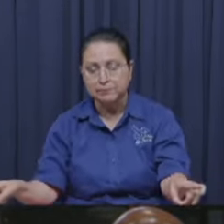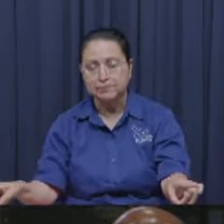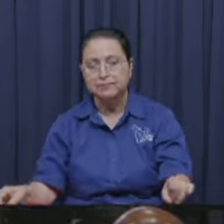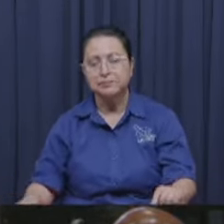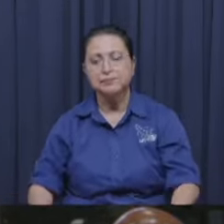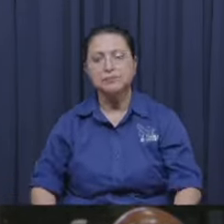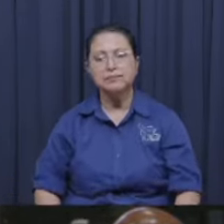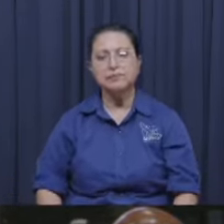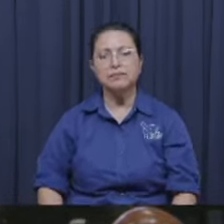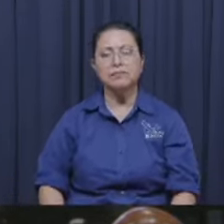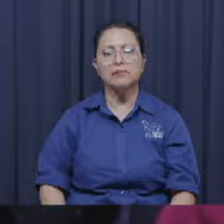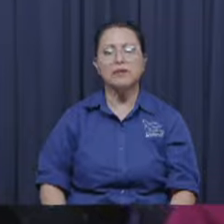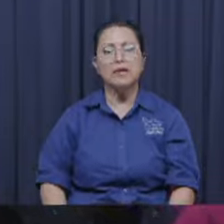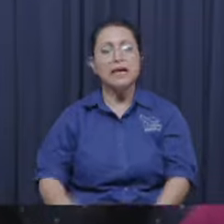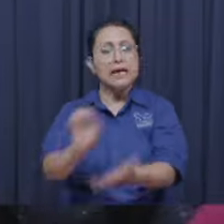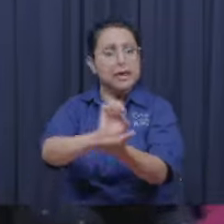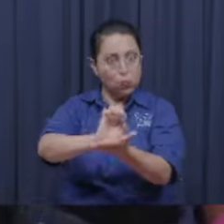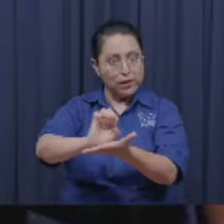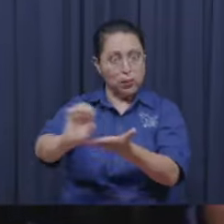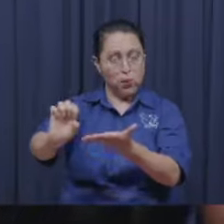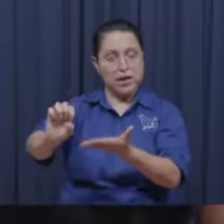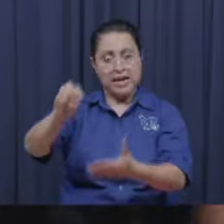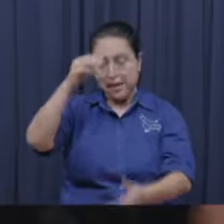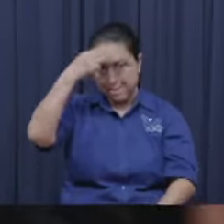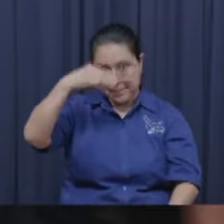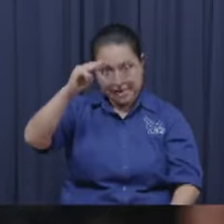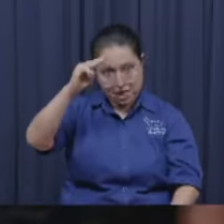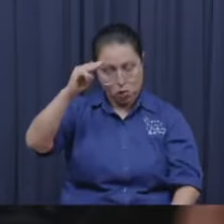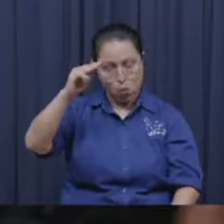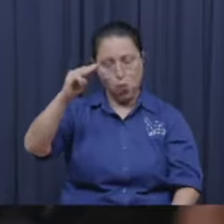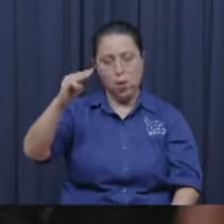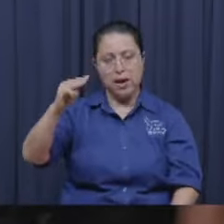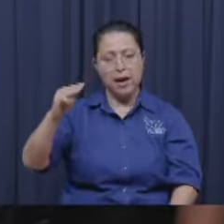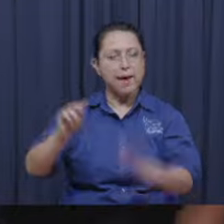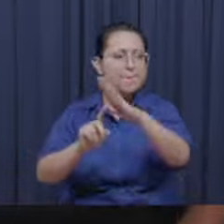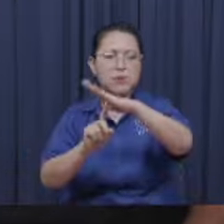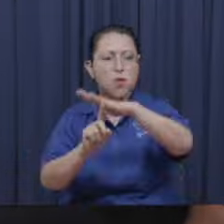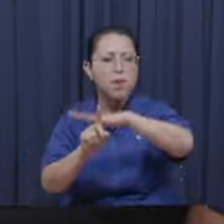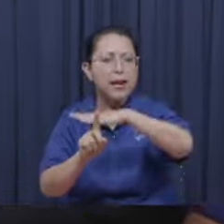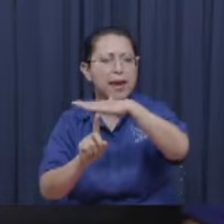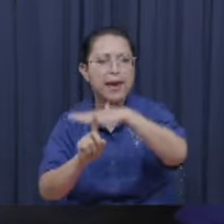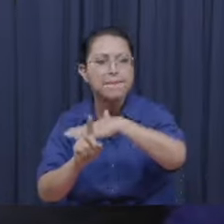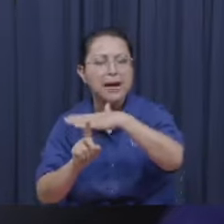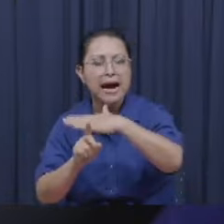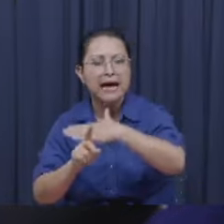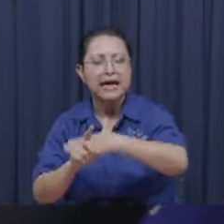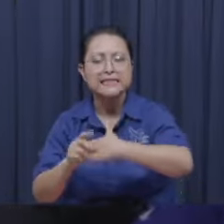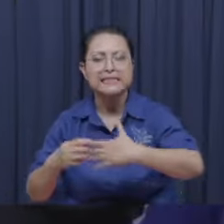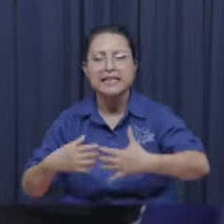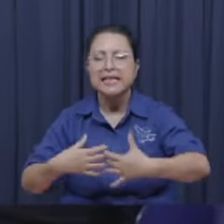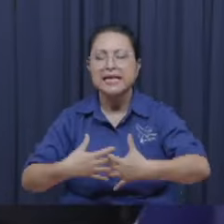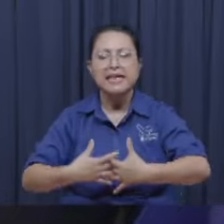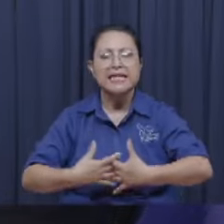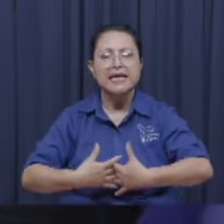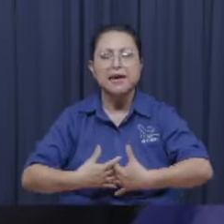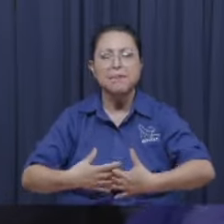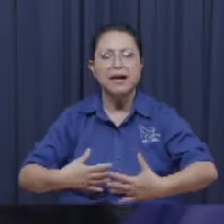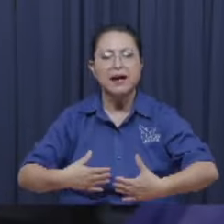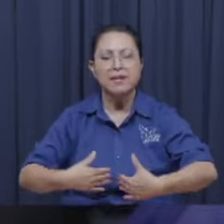Mire ahorita lo que pasó con Ecuador y México. Y México metiéndose en los asuntos del Ecuador, del Perú y de